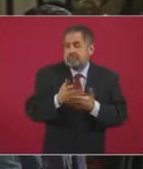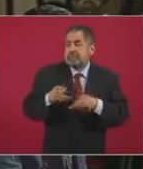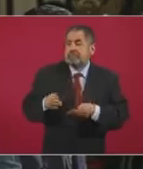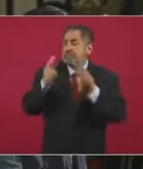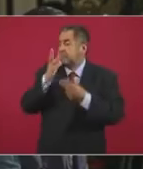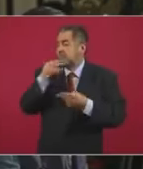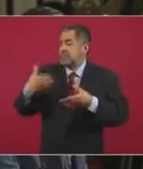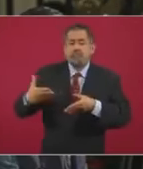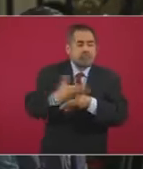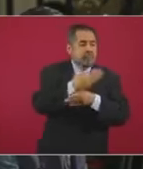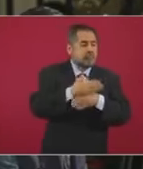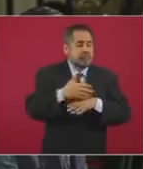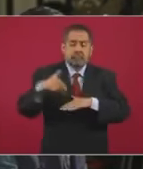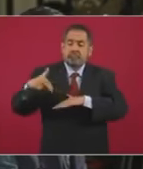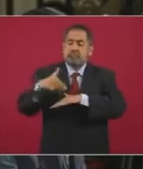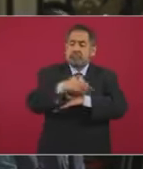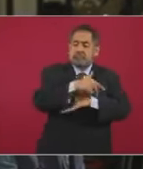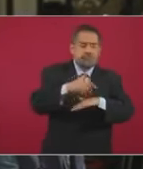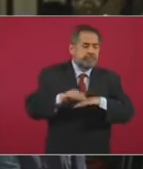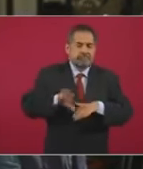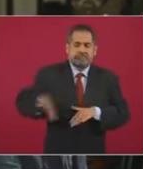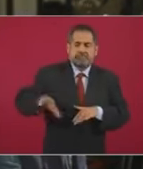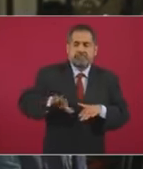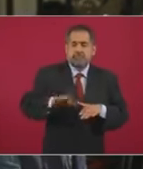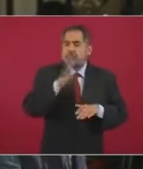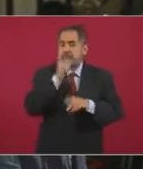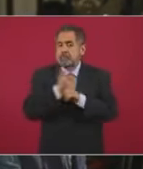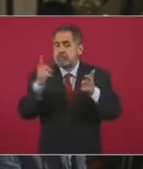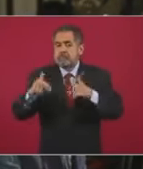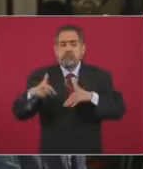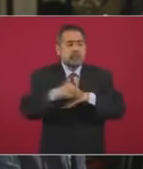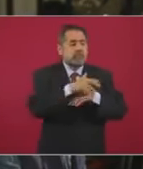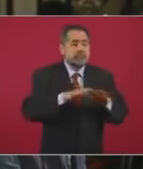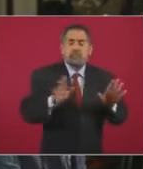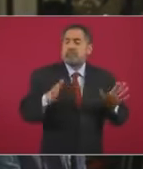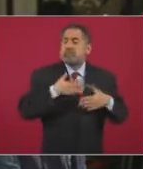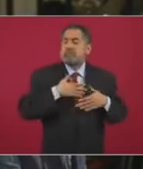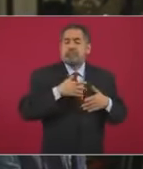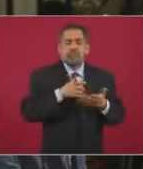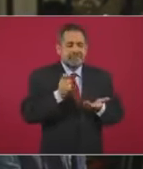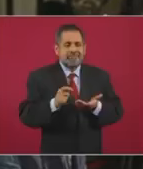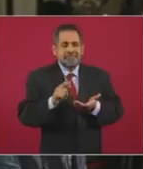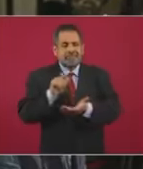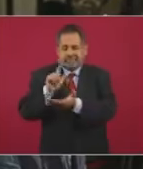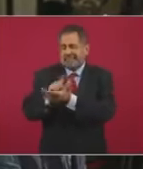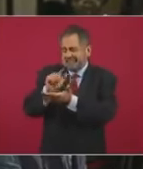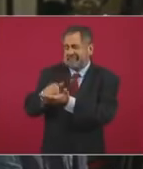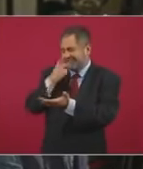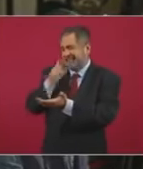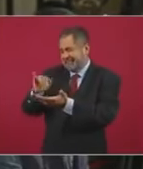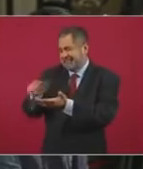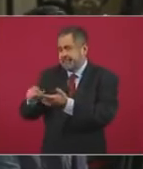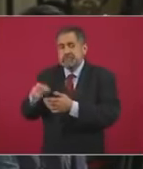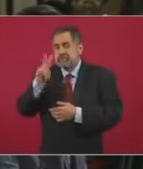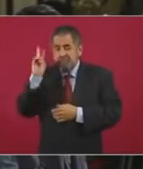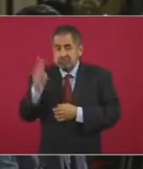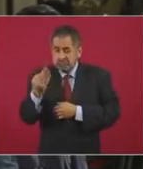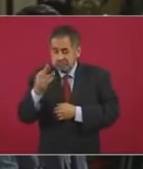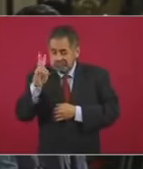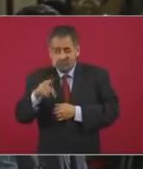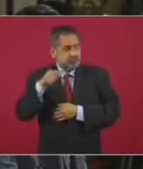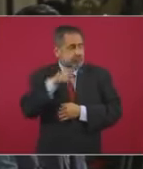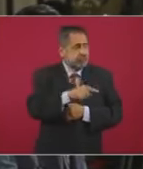No existen muchas situaciones, el acceso libre existe en la ley, pero en teoría, en la práctica